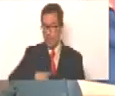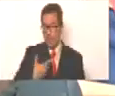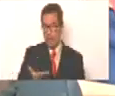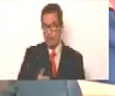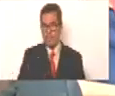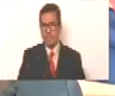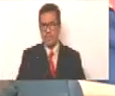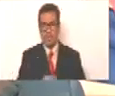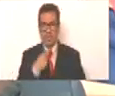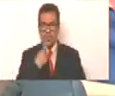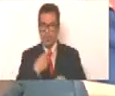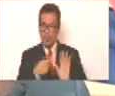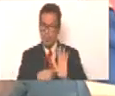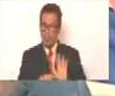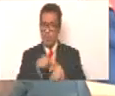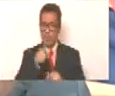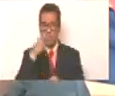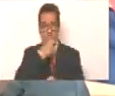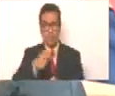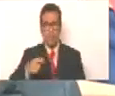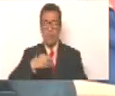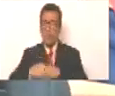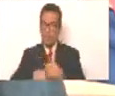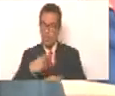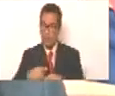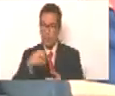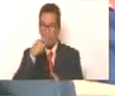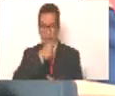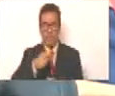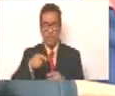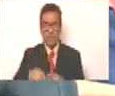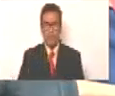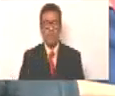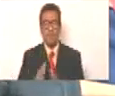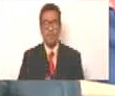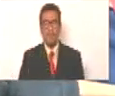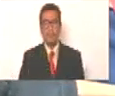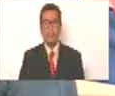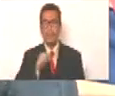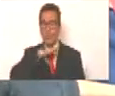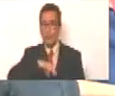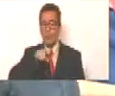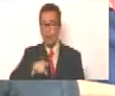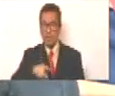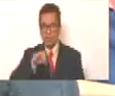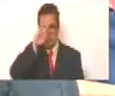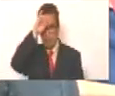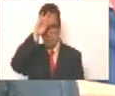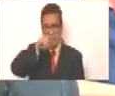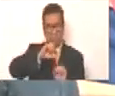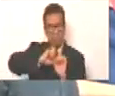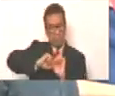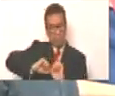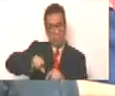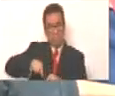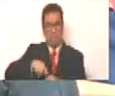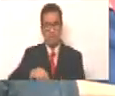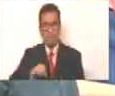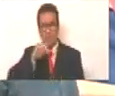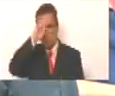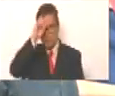expresión de ese pueblo productor, la expresión de ese pueblo que históricamente fue satanizado, que históricamente fue perseguido,